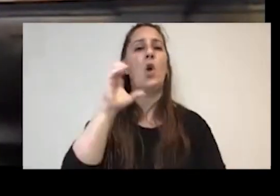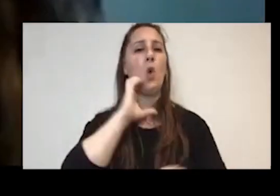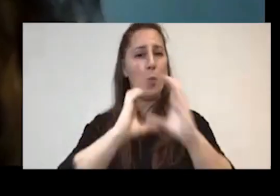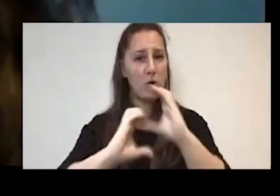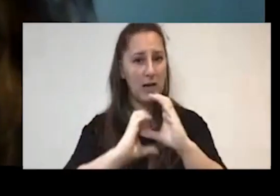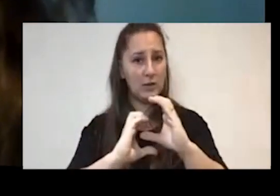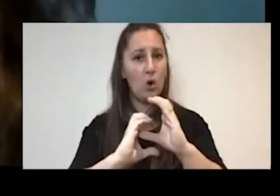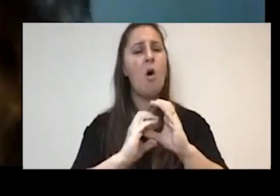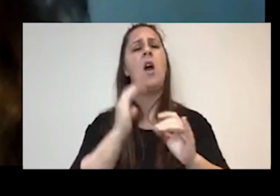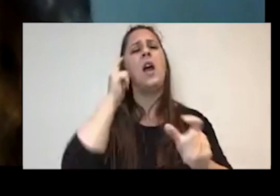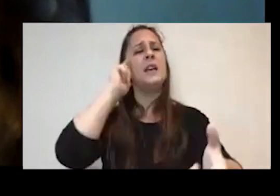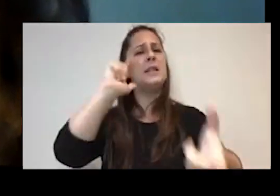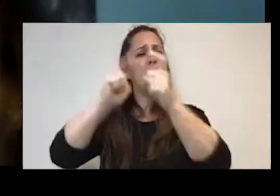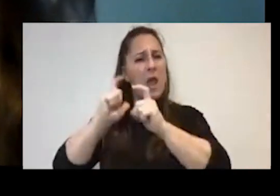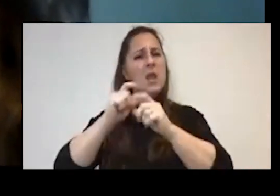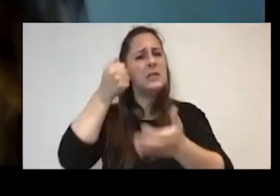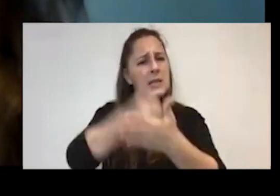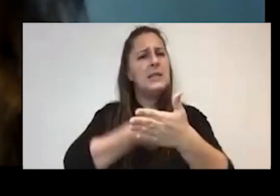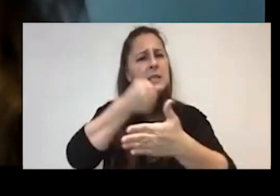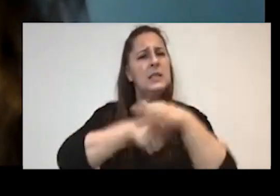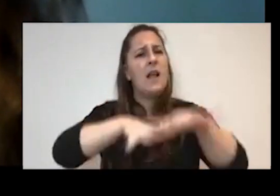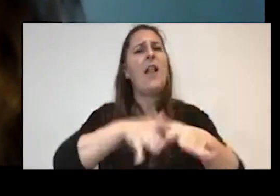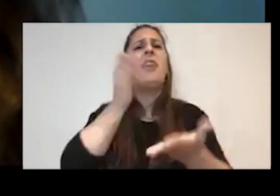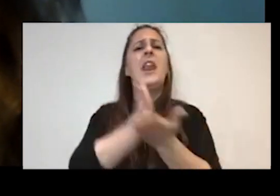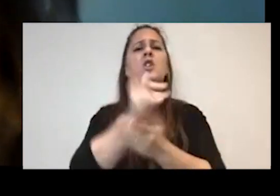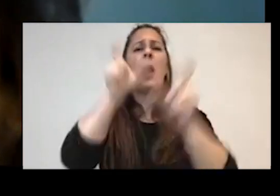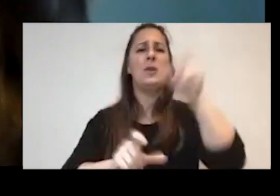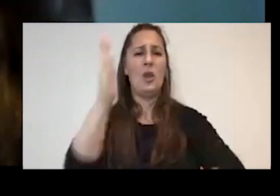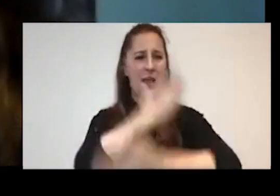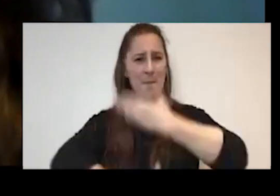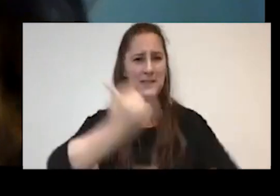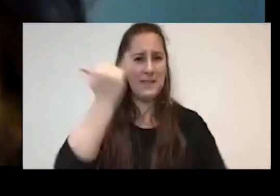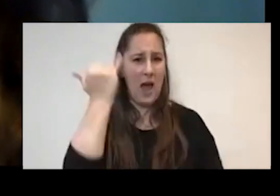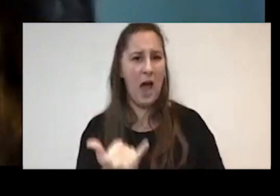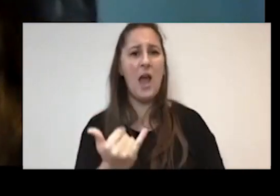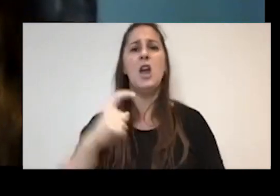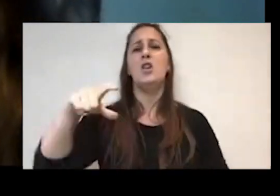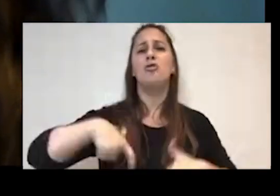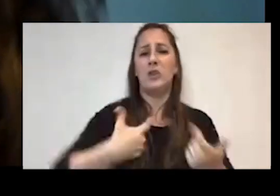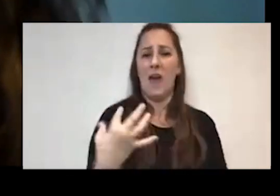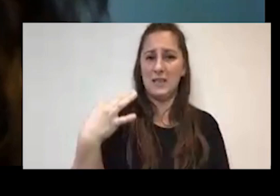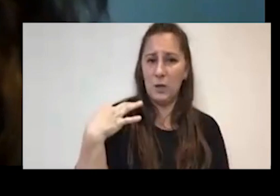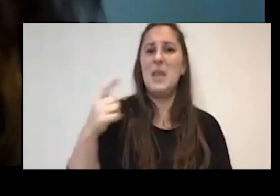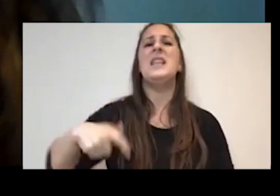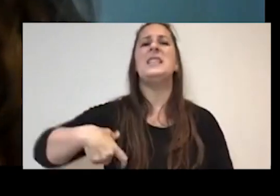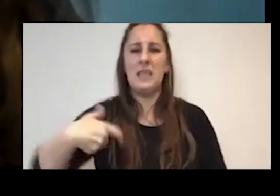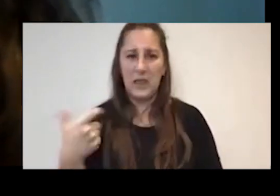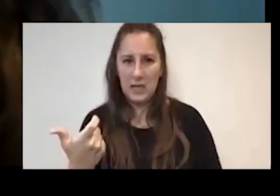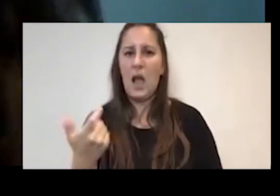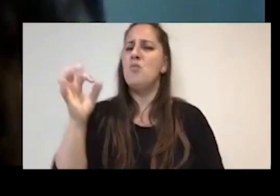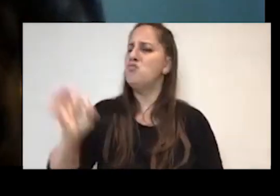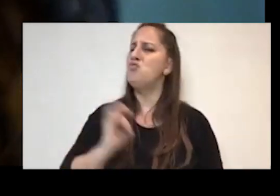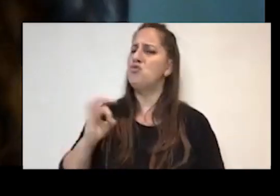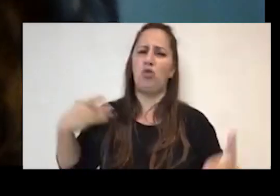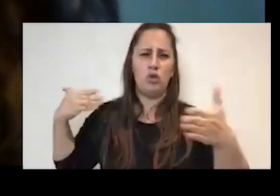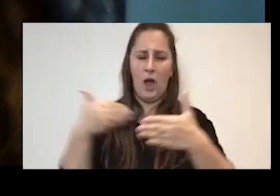Comunicación y posee una amplia experiencia en la militancia por los derechos de las personas con discapacidad, tanto en la sociedad civil como sindical, y desde hace muchos